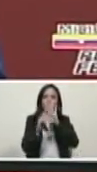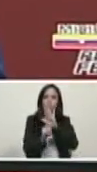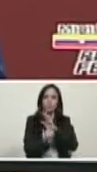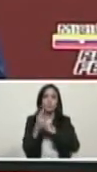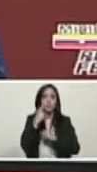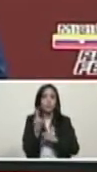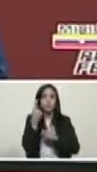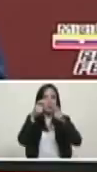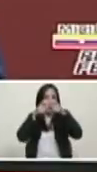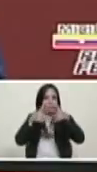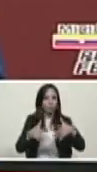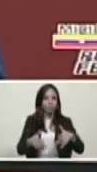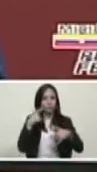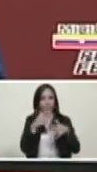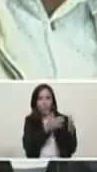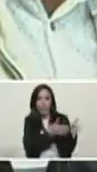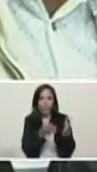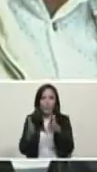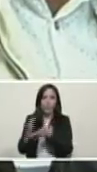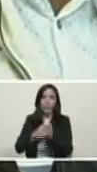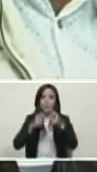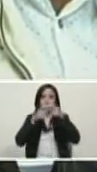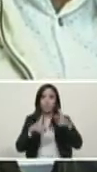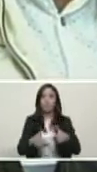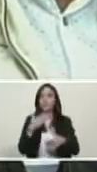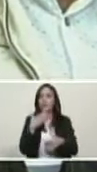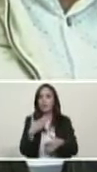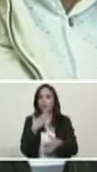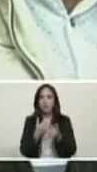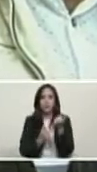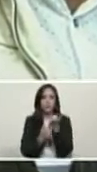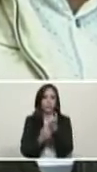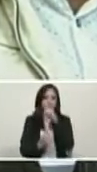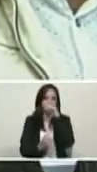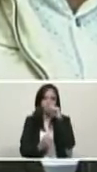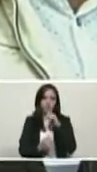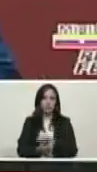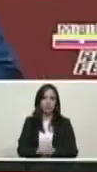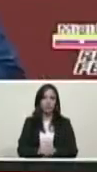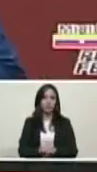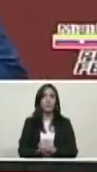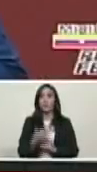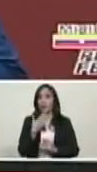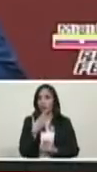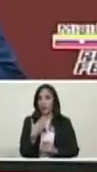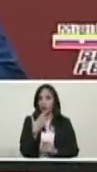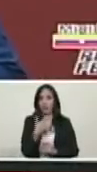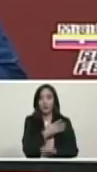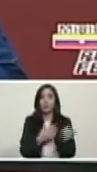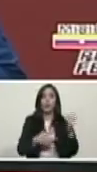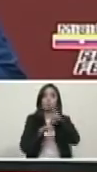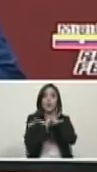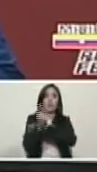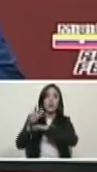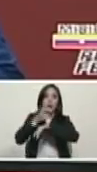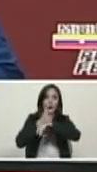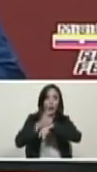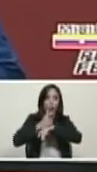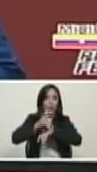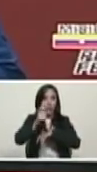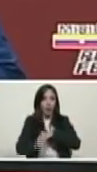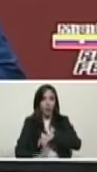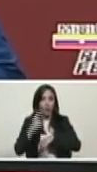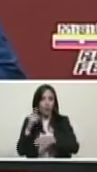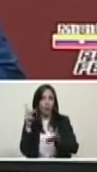orden agradezco la presencia de todas las 23 gobernaciones del país